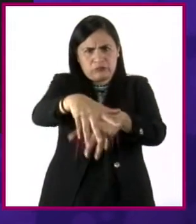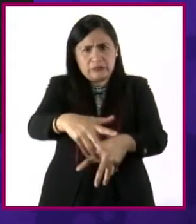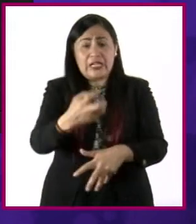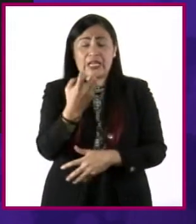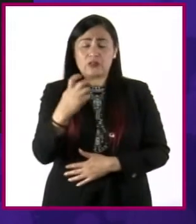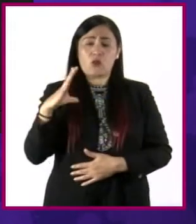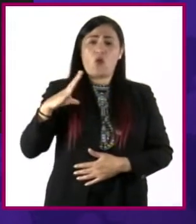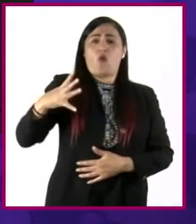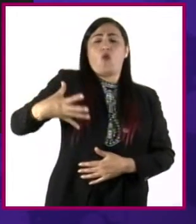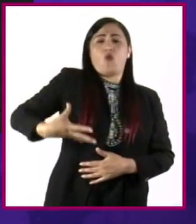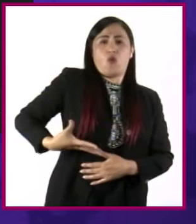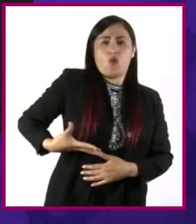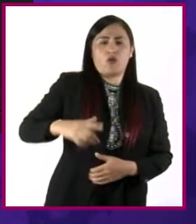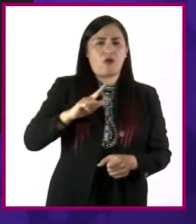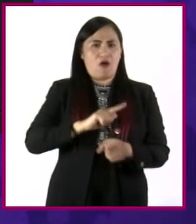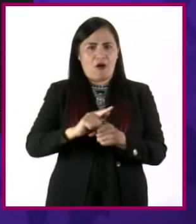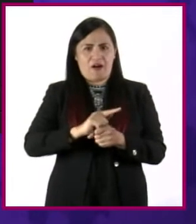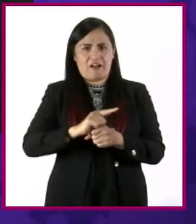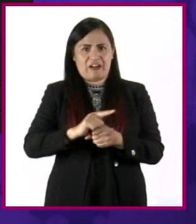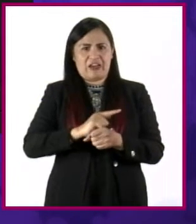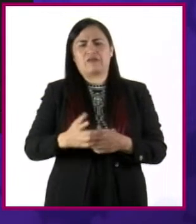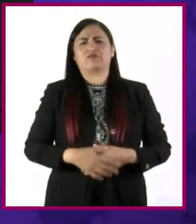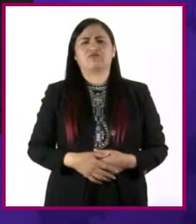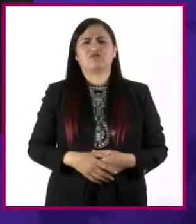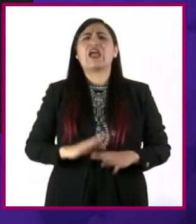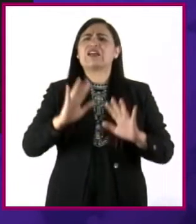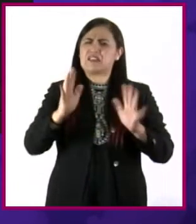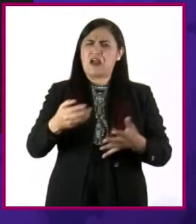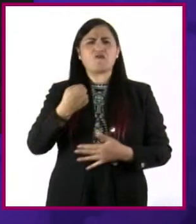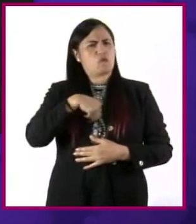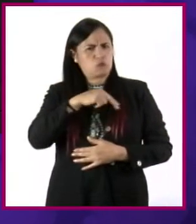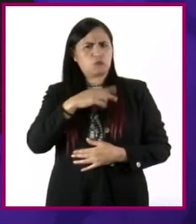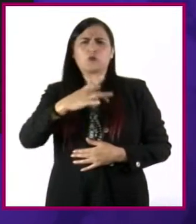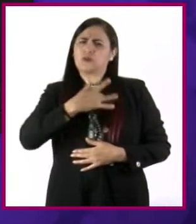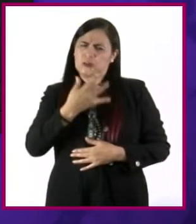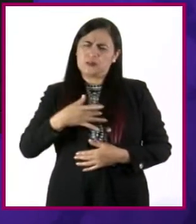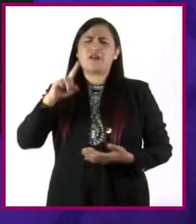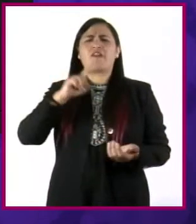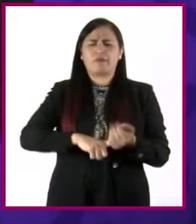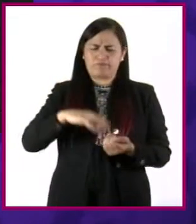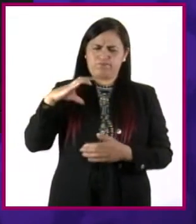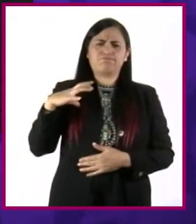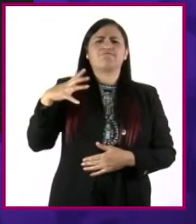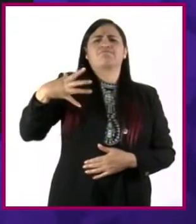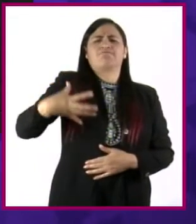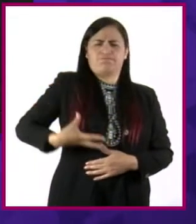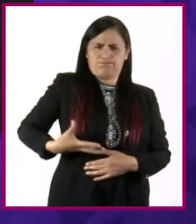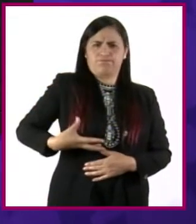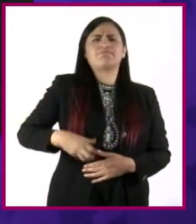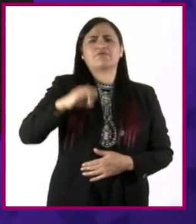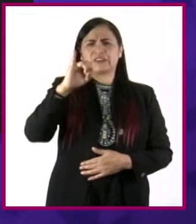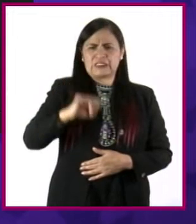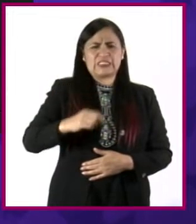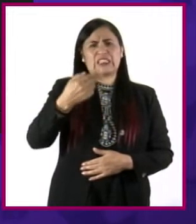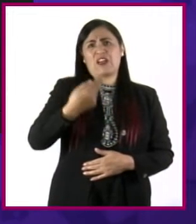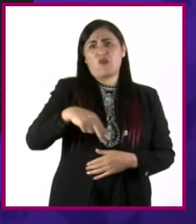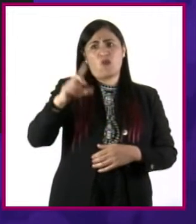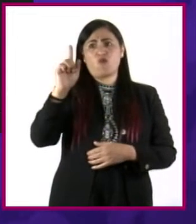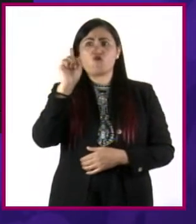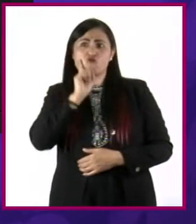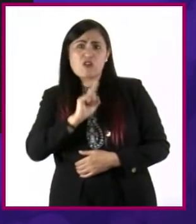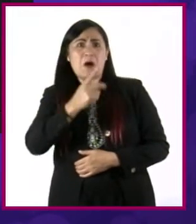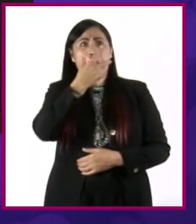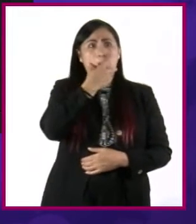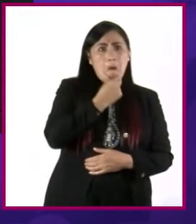orgullo gay. Estas personas dicen, bueno, estamos orgullosas y orgullosos de no ser hetero y no